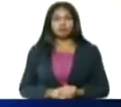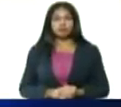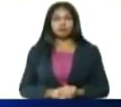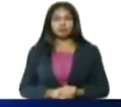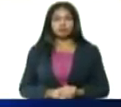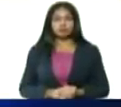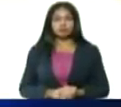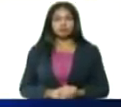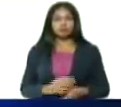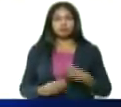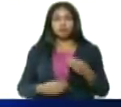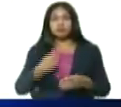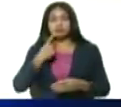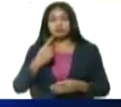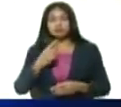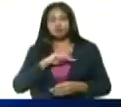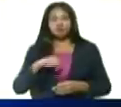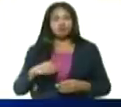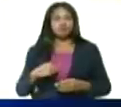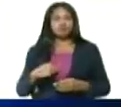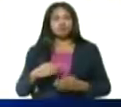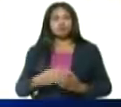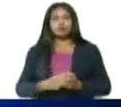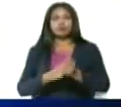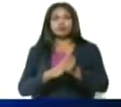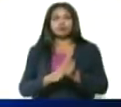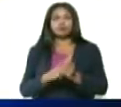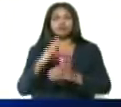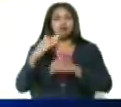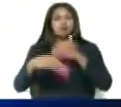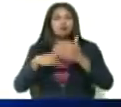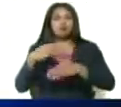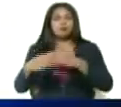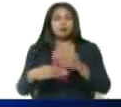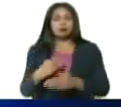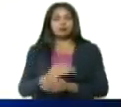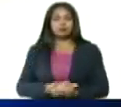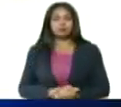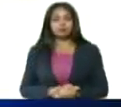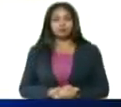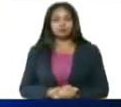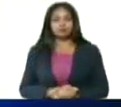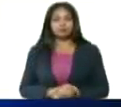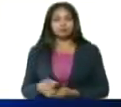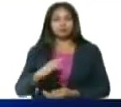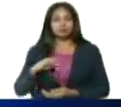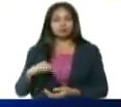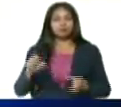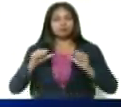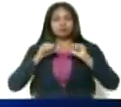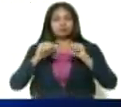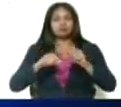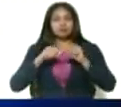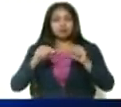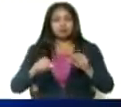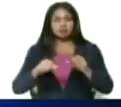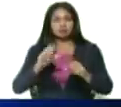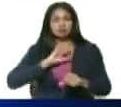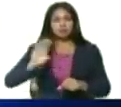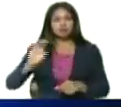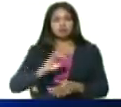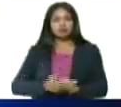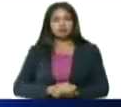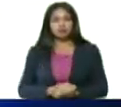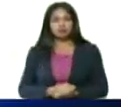Y como decía nuestro comandante supremo, y pase lo que pase, seguiremos teniendo